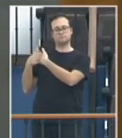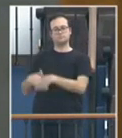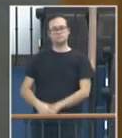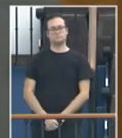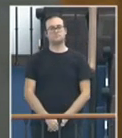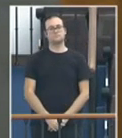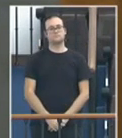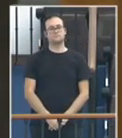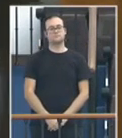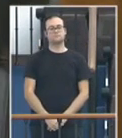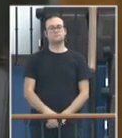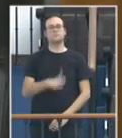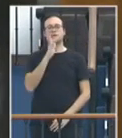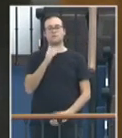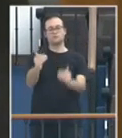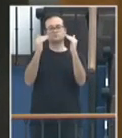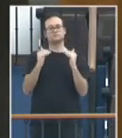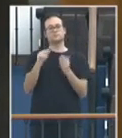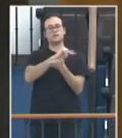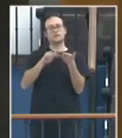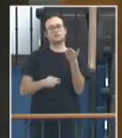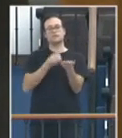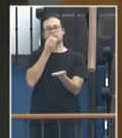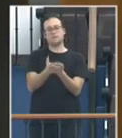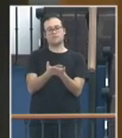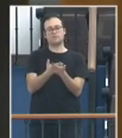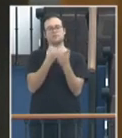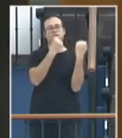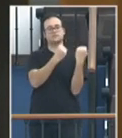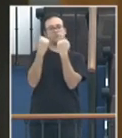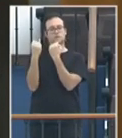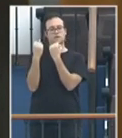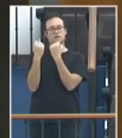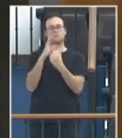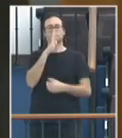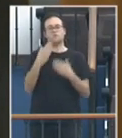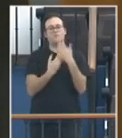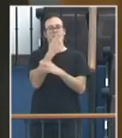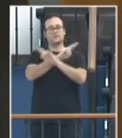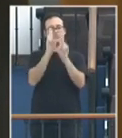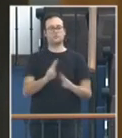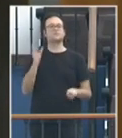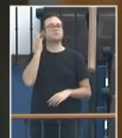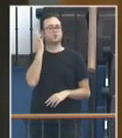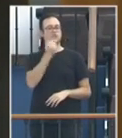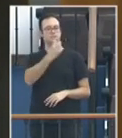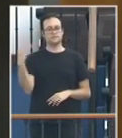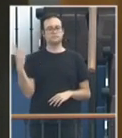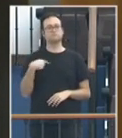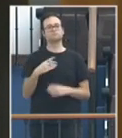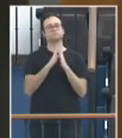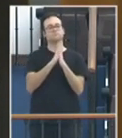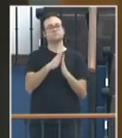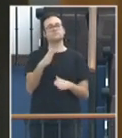Vamos a pasar a la lectura de la declaración institucional con motivo del Día Internacional de las Mujeres. Le ruego al señor